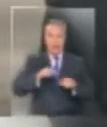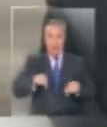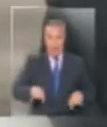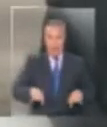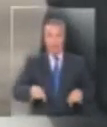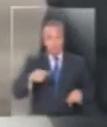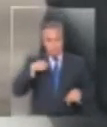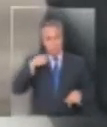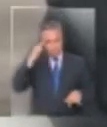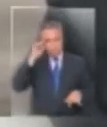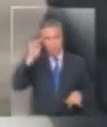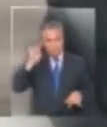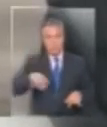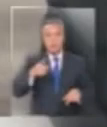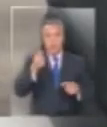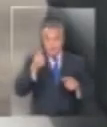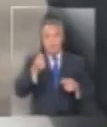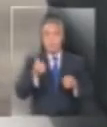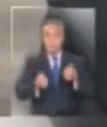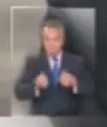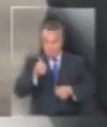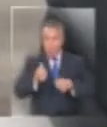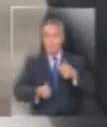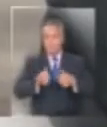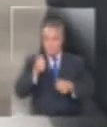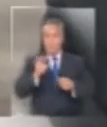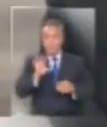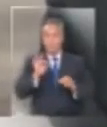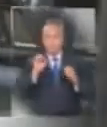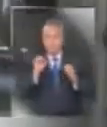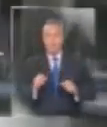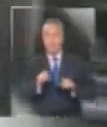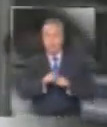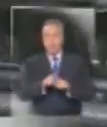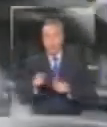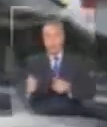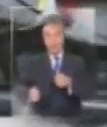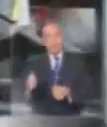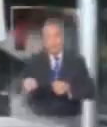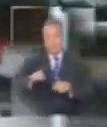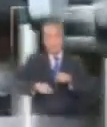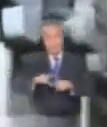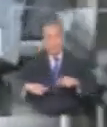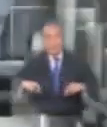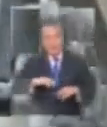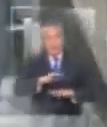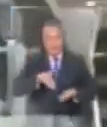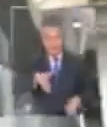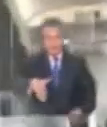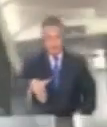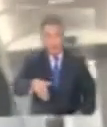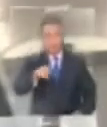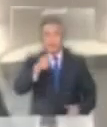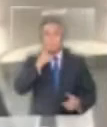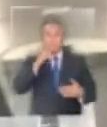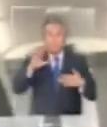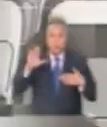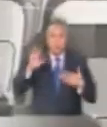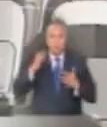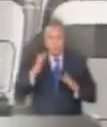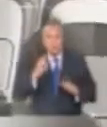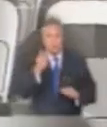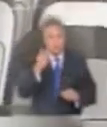estamos conscientes que tiene que ser un precio competitivo con las opciones de transporte terrestre. Y aunque tampoco hay detalles, prometen tener precios entre un